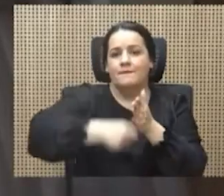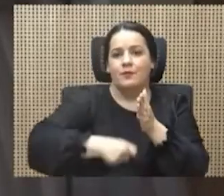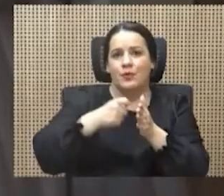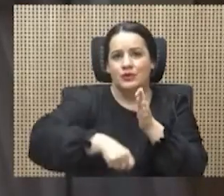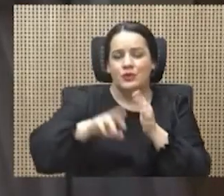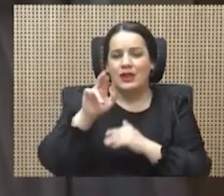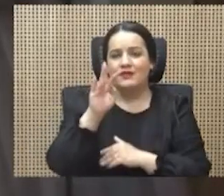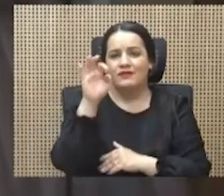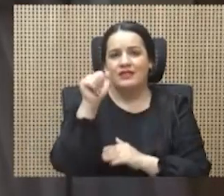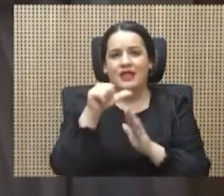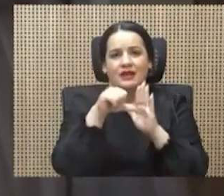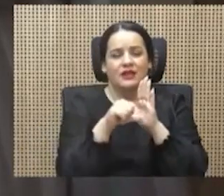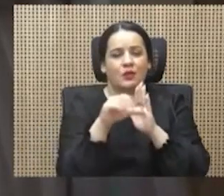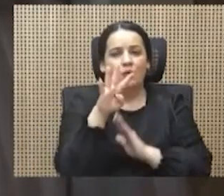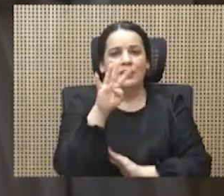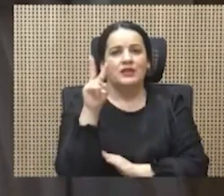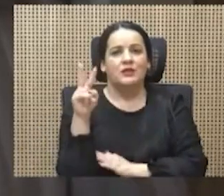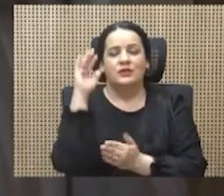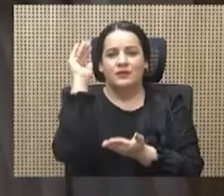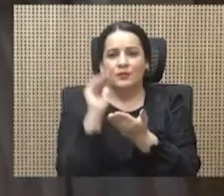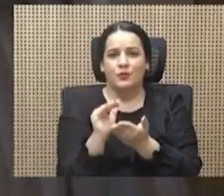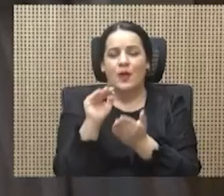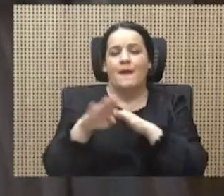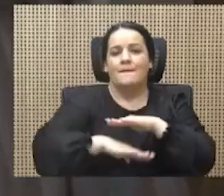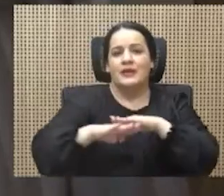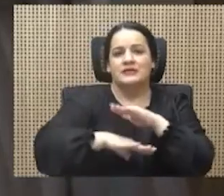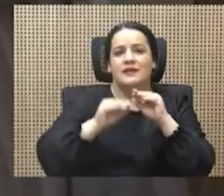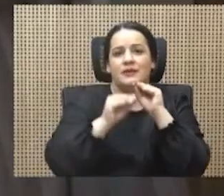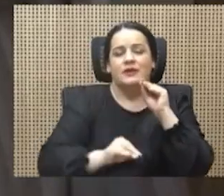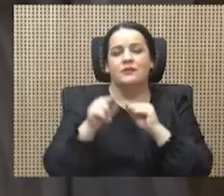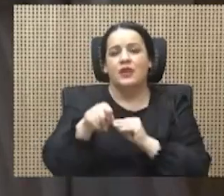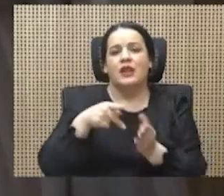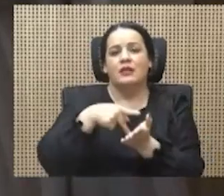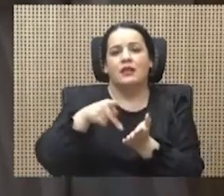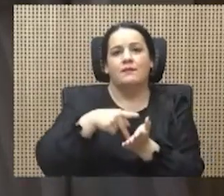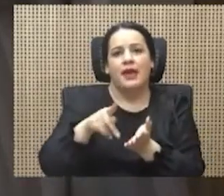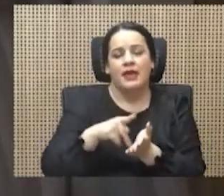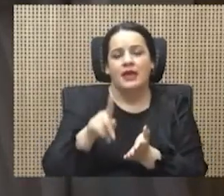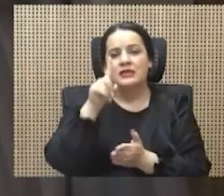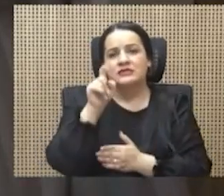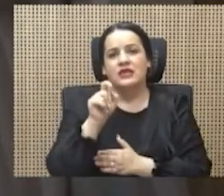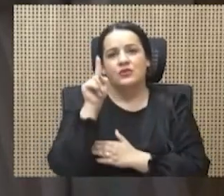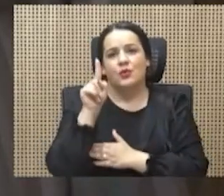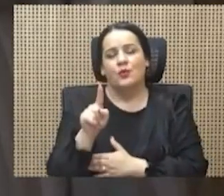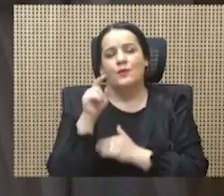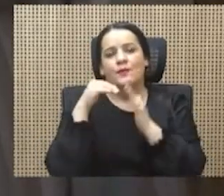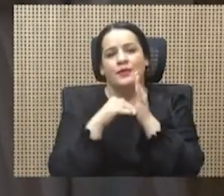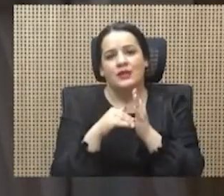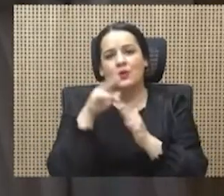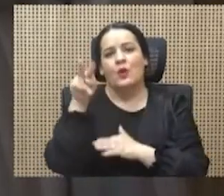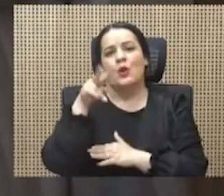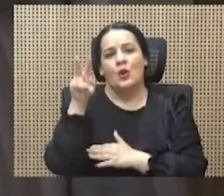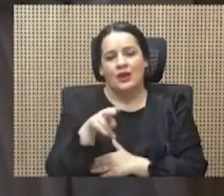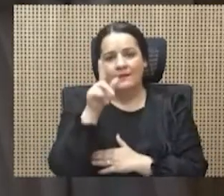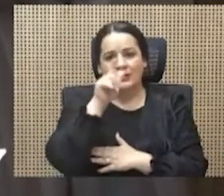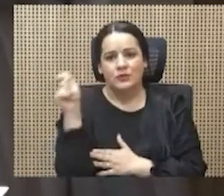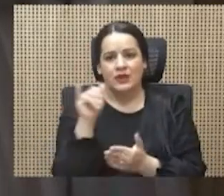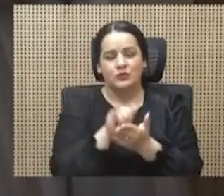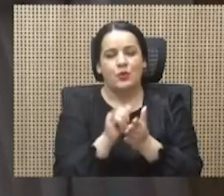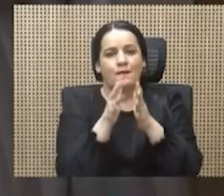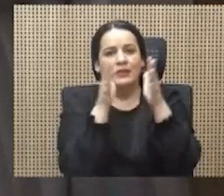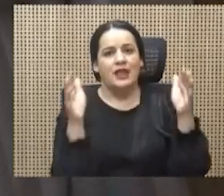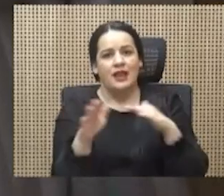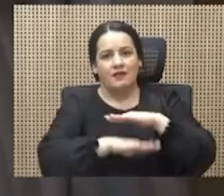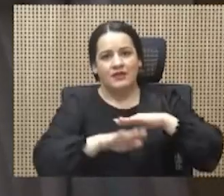42, disminuye la base mínima del contribuyente en 101,000 colones mensuales. Esto amplía la base de contribuyentes. Mucho